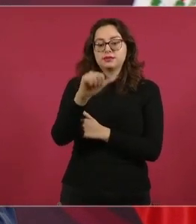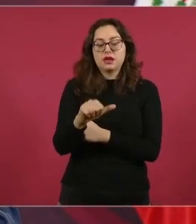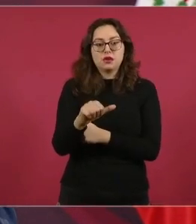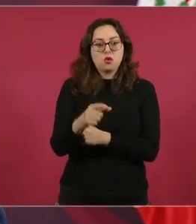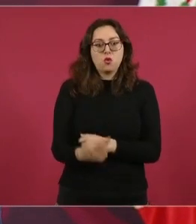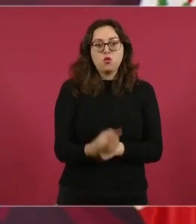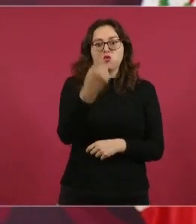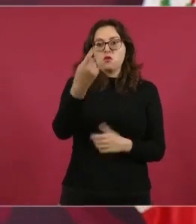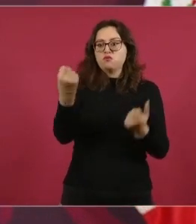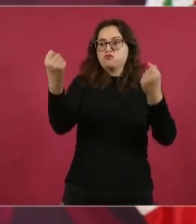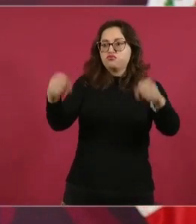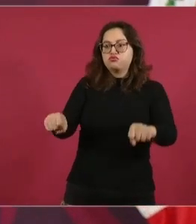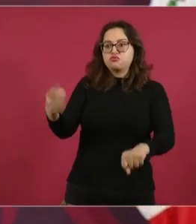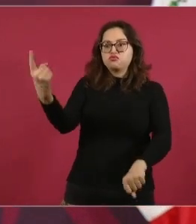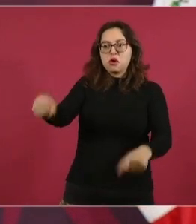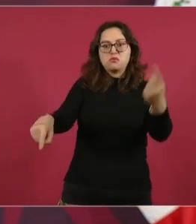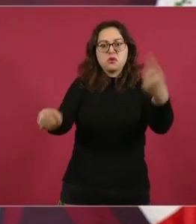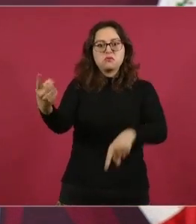del árbol de la política,